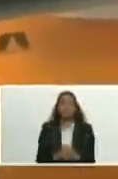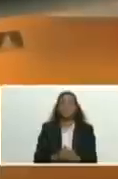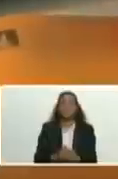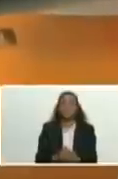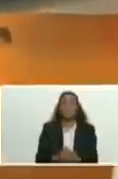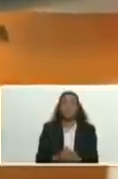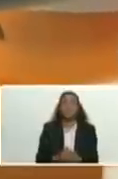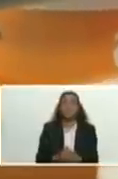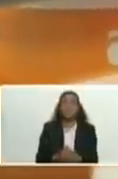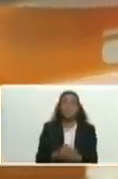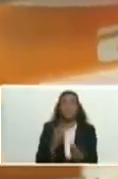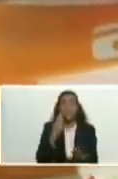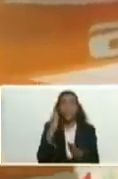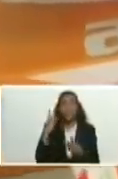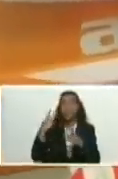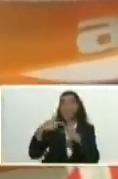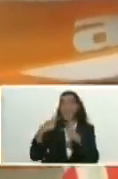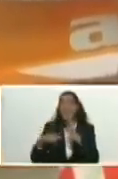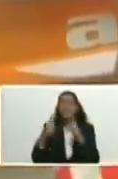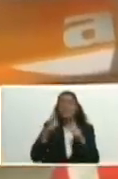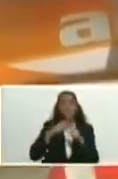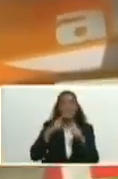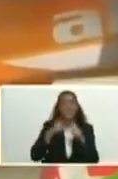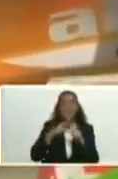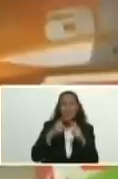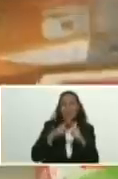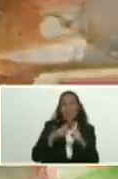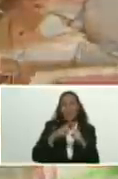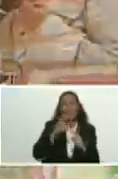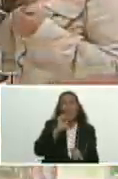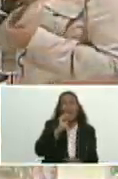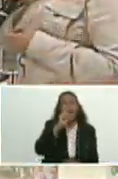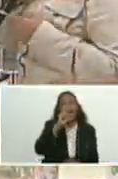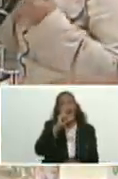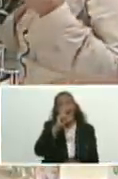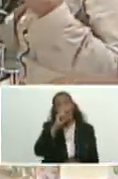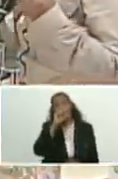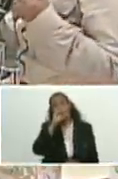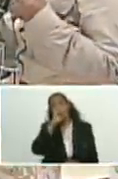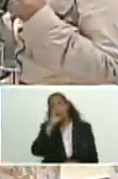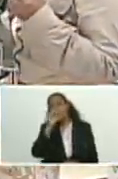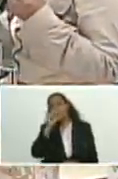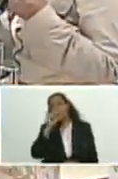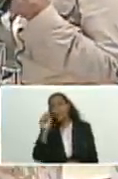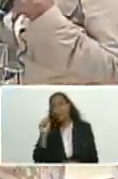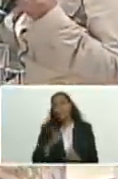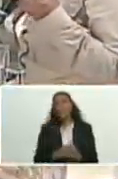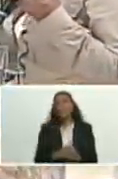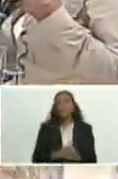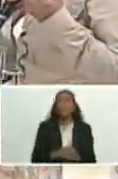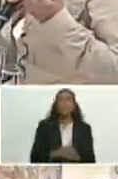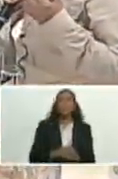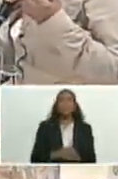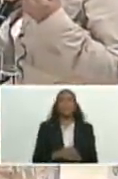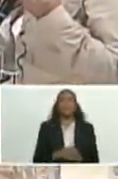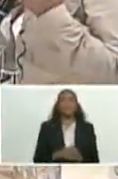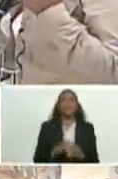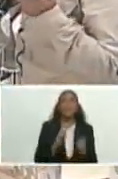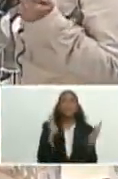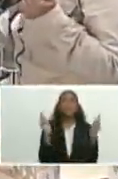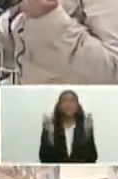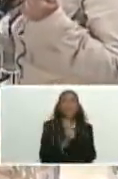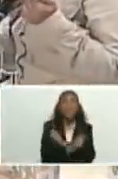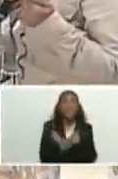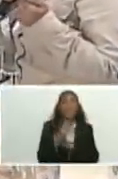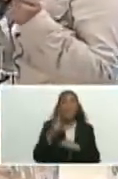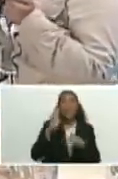y gofrado. Correcto. Semirrígido liso natural y prelubricado. También encontramos convertidor. Y